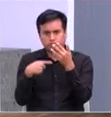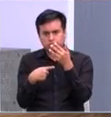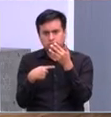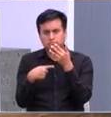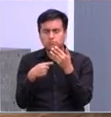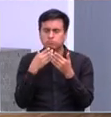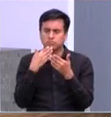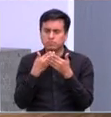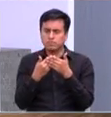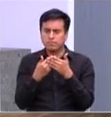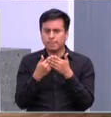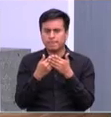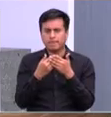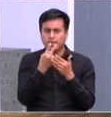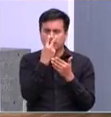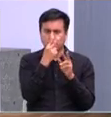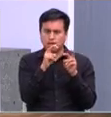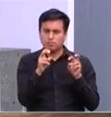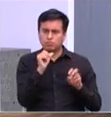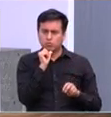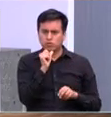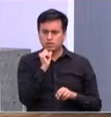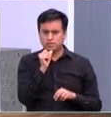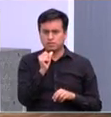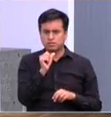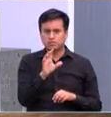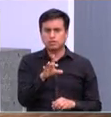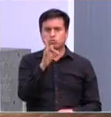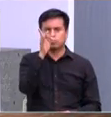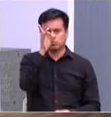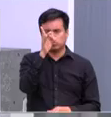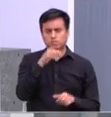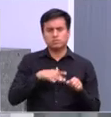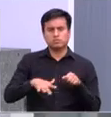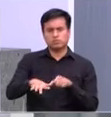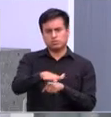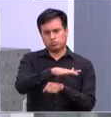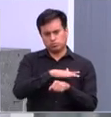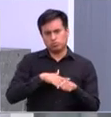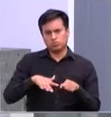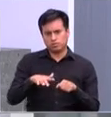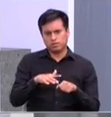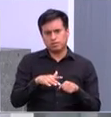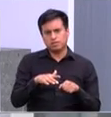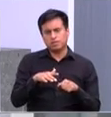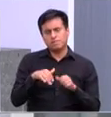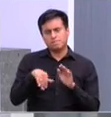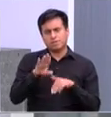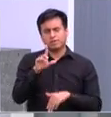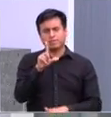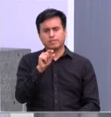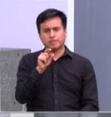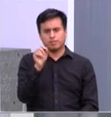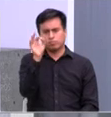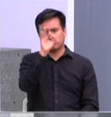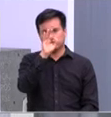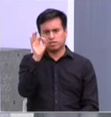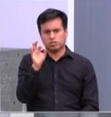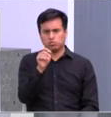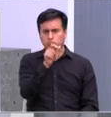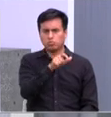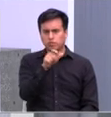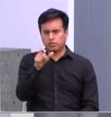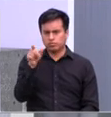cuando, analizando la pobreza, se descubrió la situación del más del 70% de